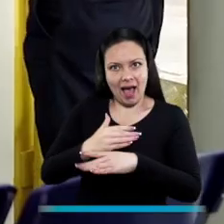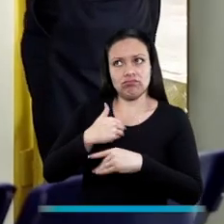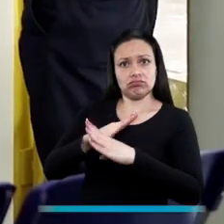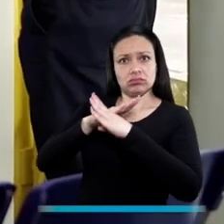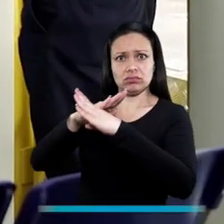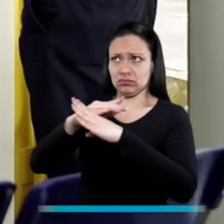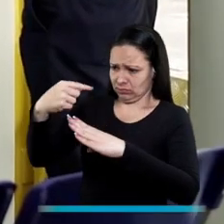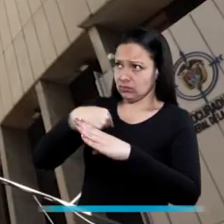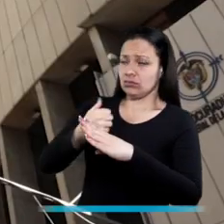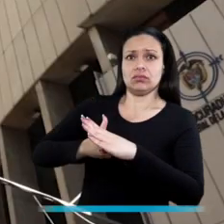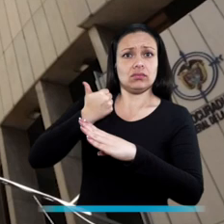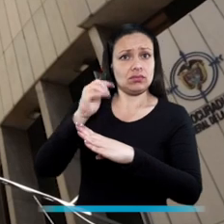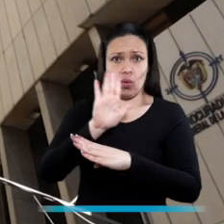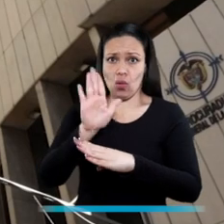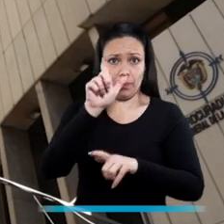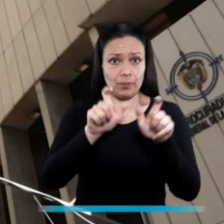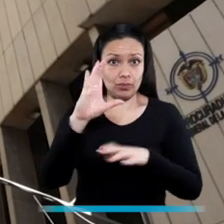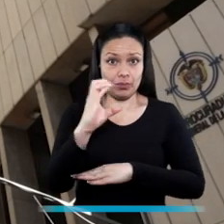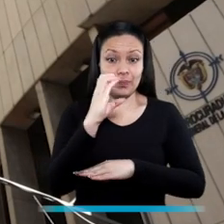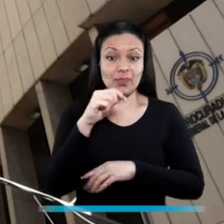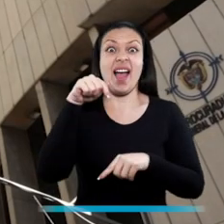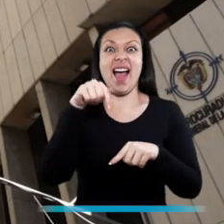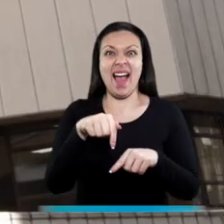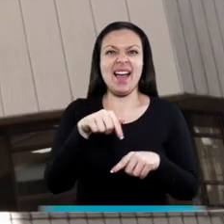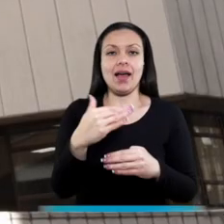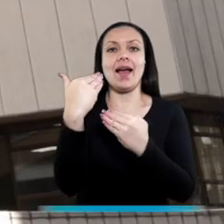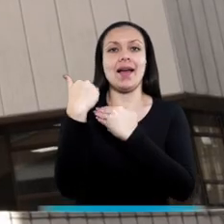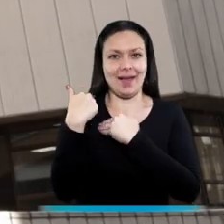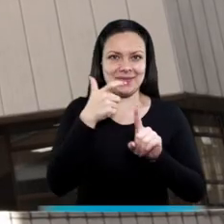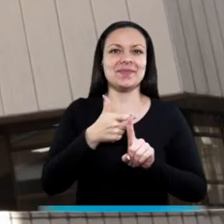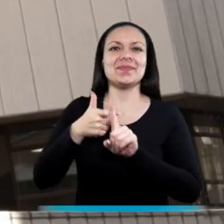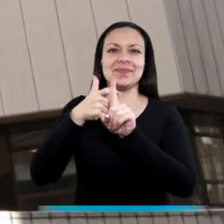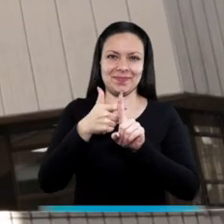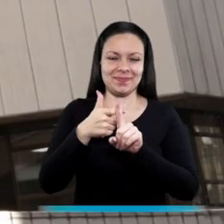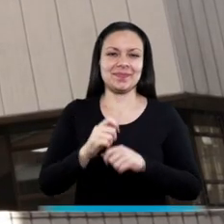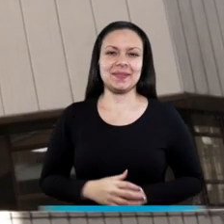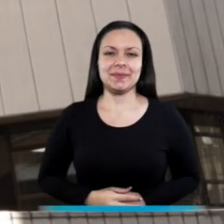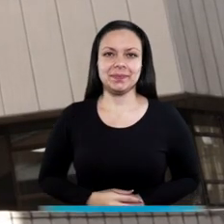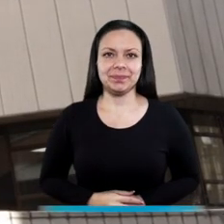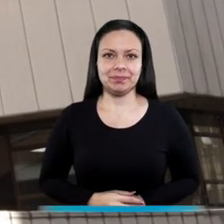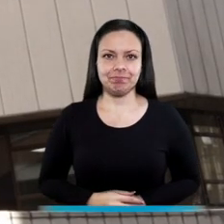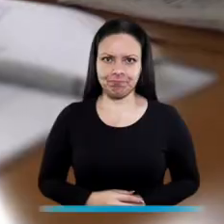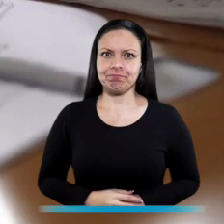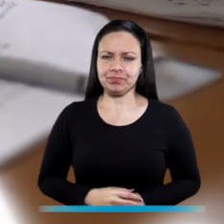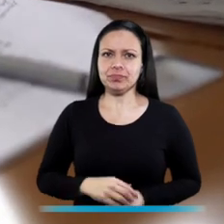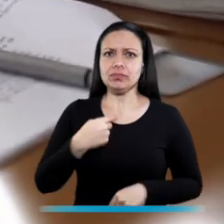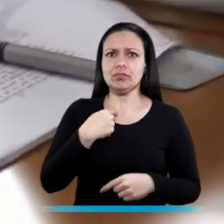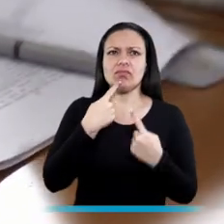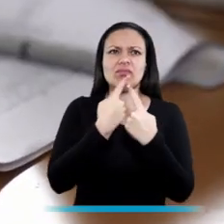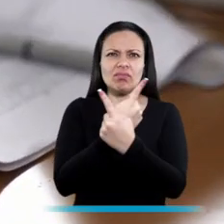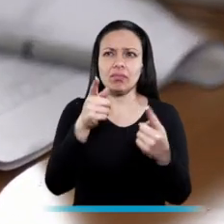violaciones de derechos de los colombianos. Y esa es la función preventiva que ejerce la Procuraduría General de la Nación, diciendo a los funcionarios